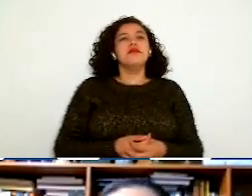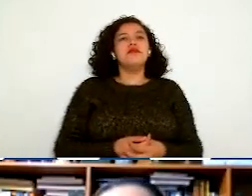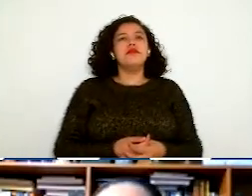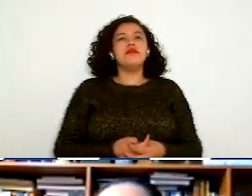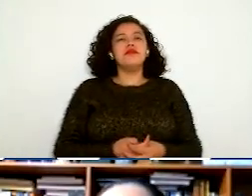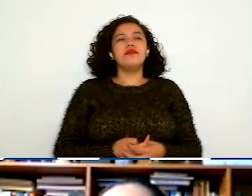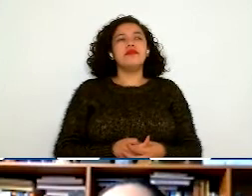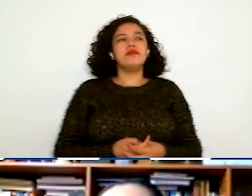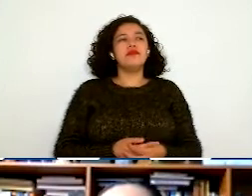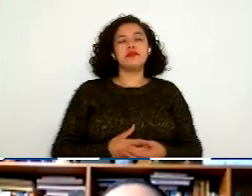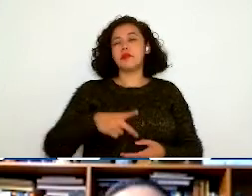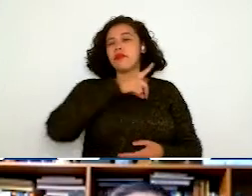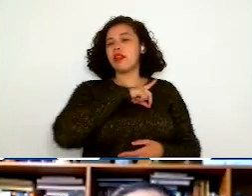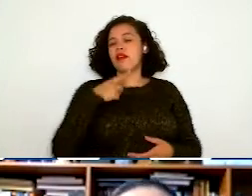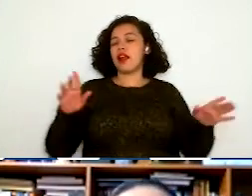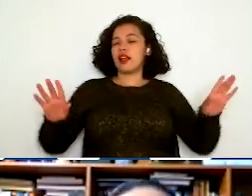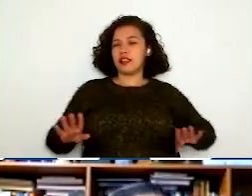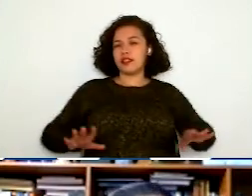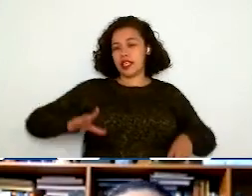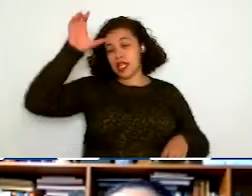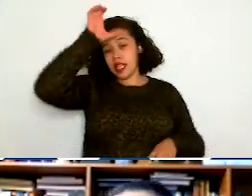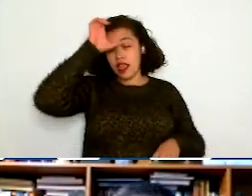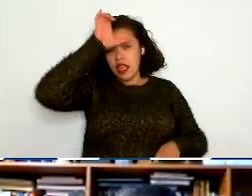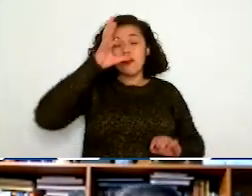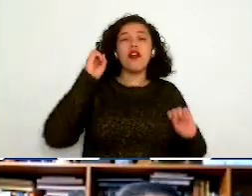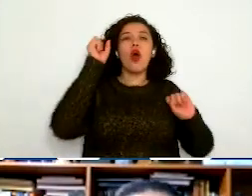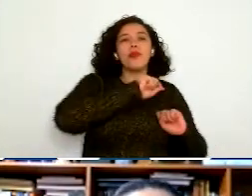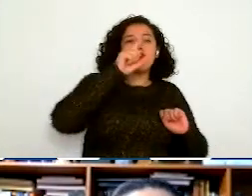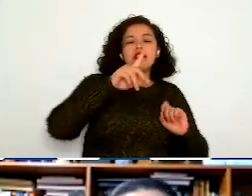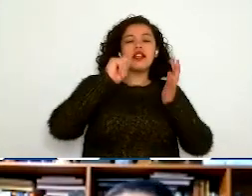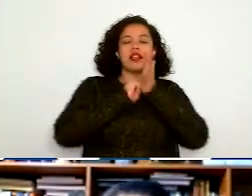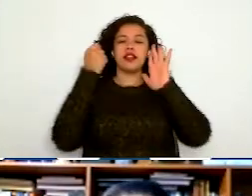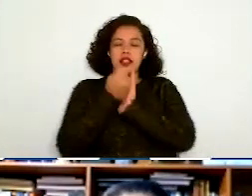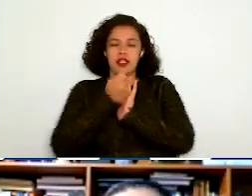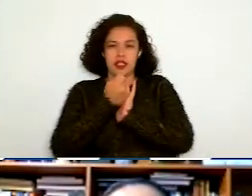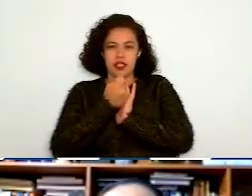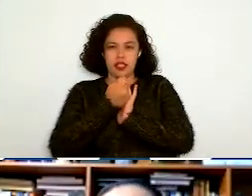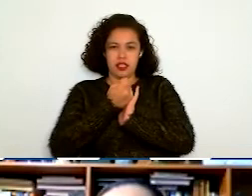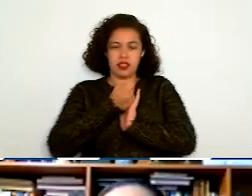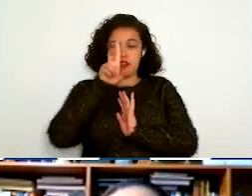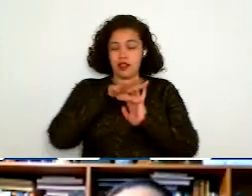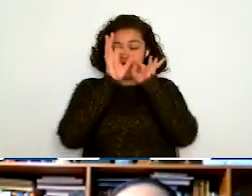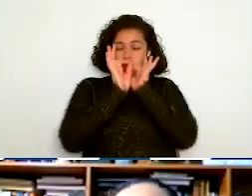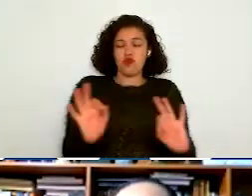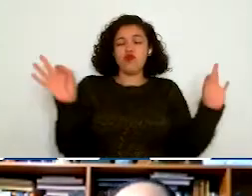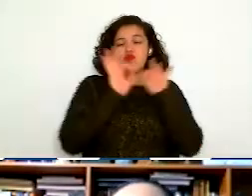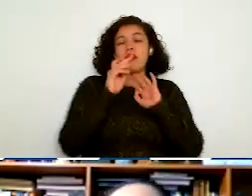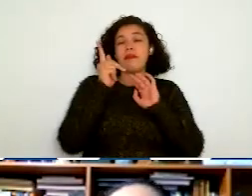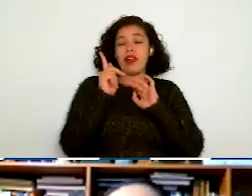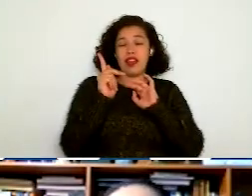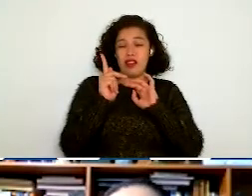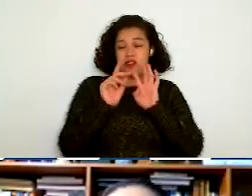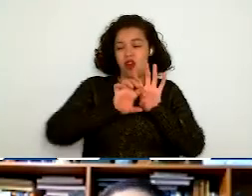debe cumplir con un carácter científico o profesional o técnico, es importantísimo, pero nunca dejar de lado